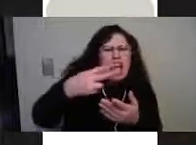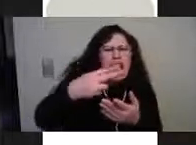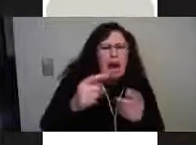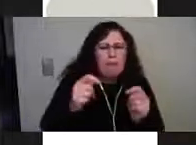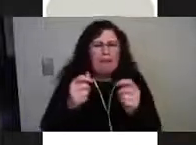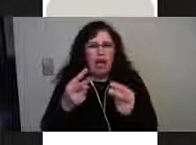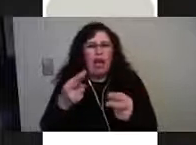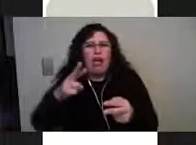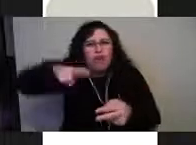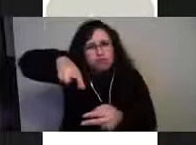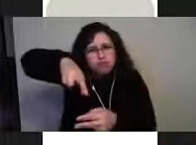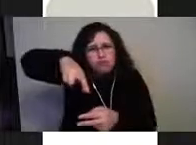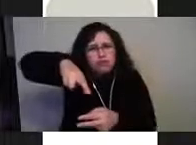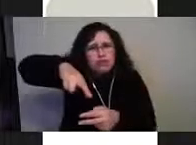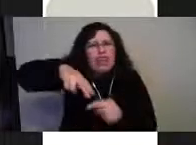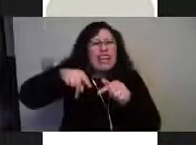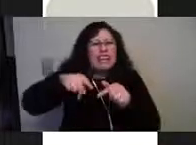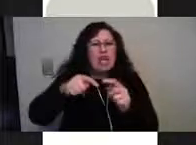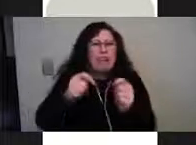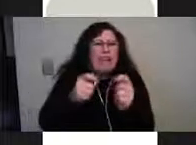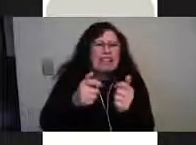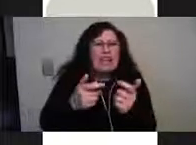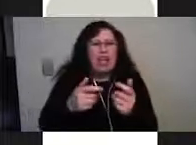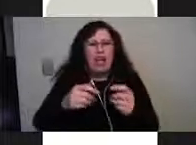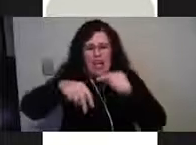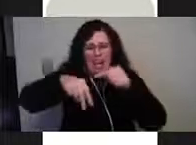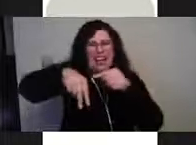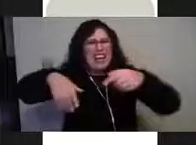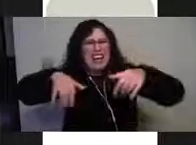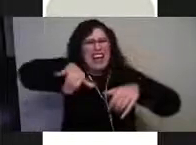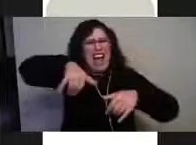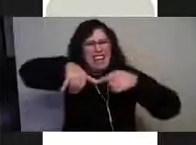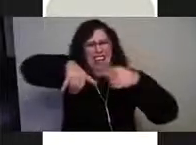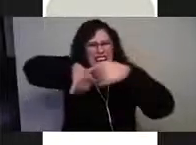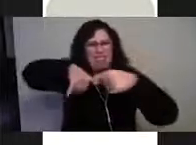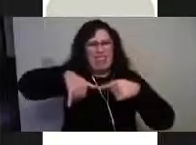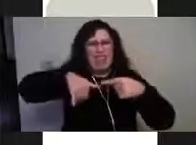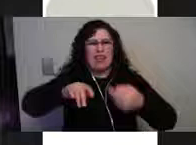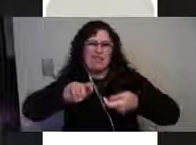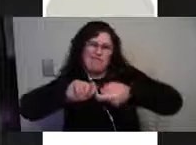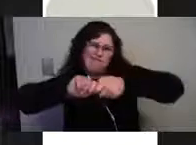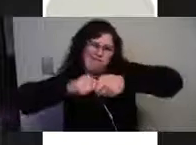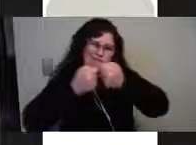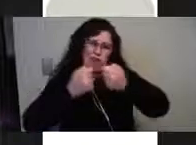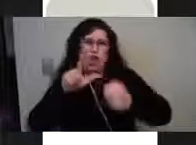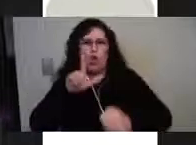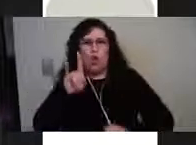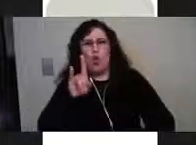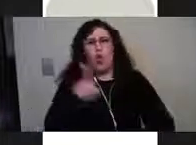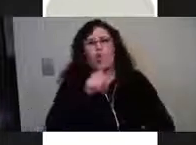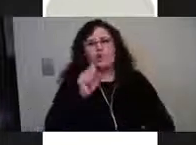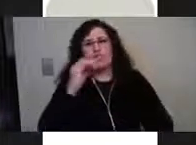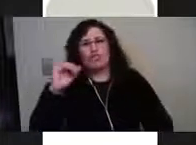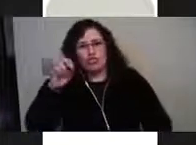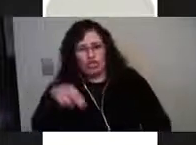piernas y eso tiende a provocar luxaciones de cadera, ¿ya? Entonces algo que hay que comenzar a tratar en tal